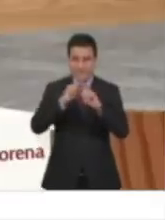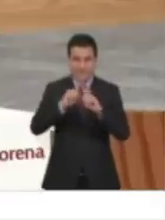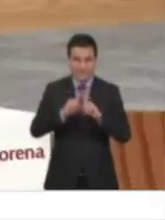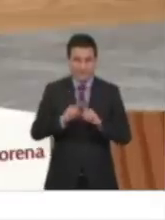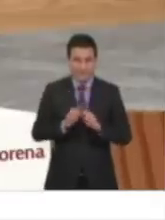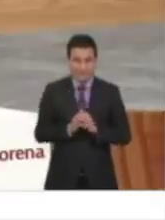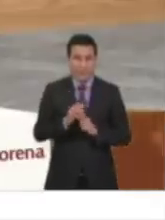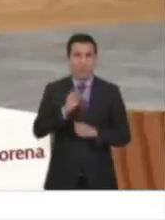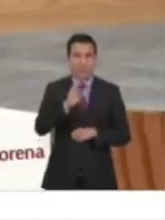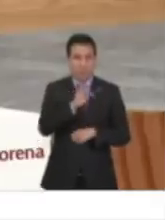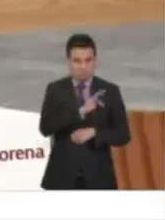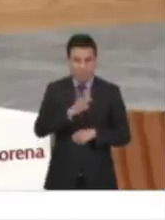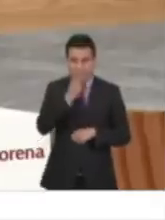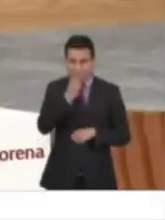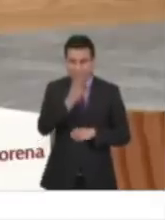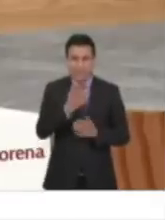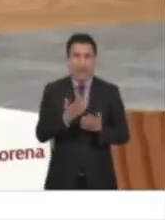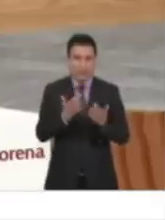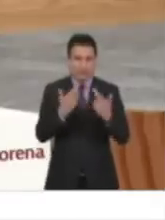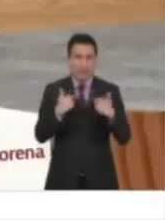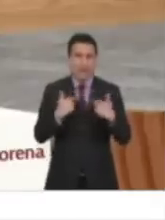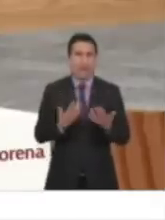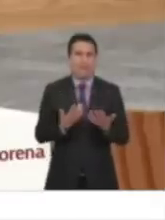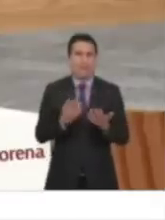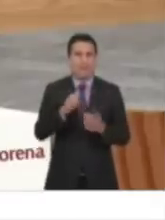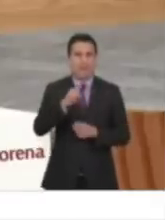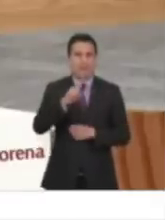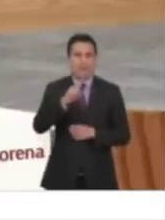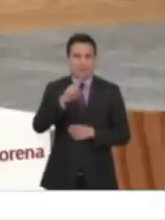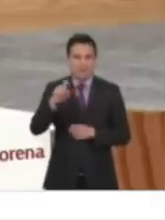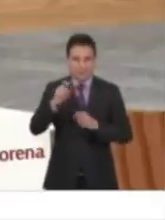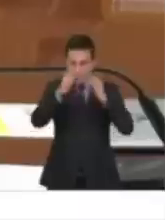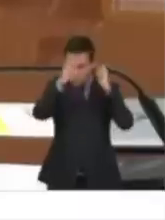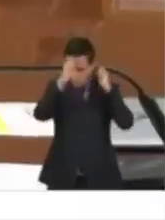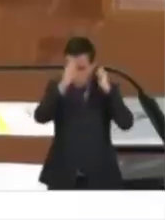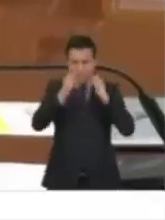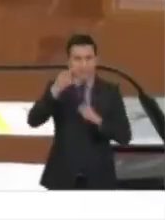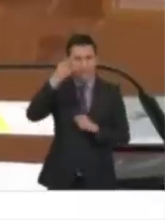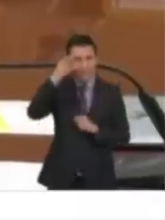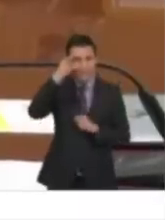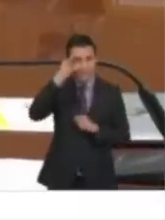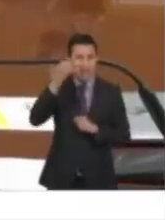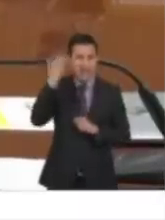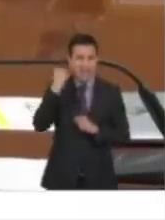menos que le puedes decir, hijo de puta, regálame 100,000 gorras, cómelas en Campeche.